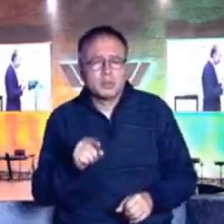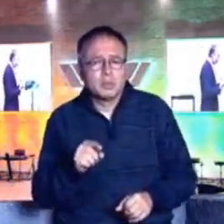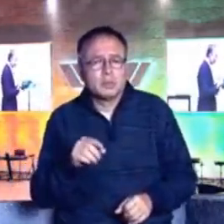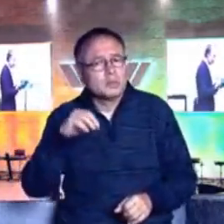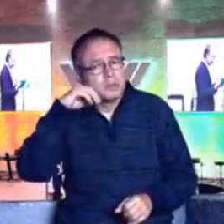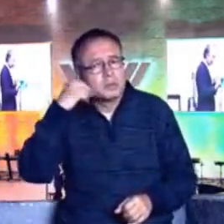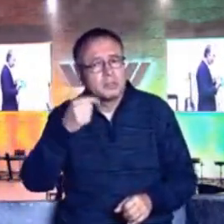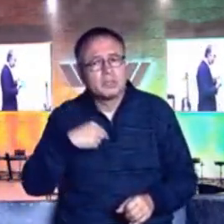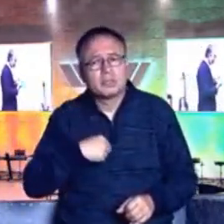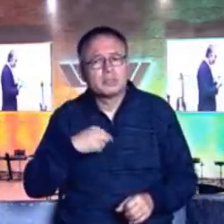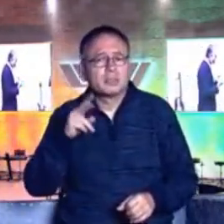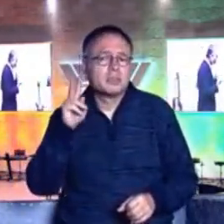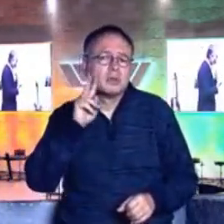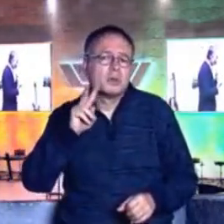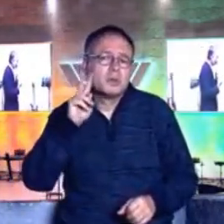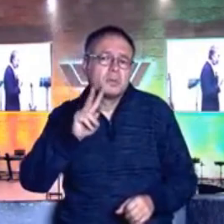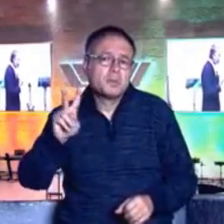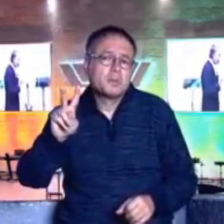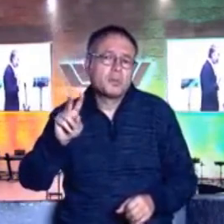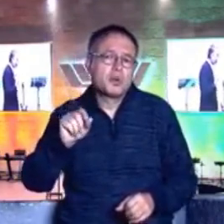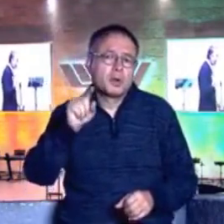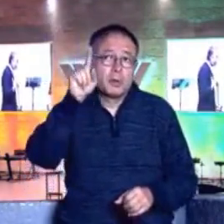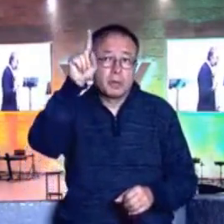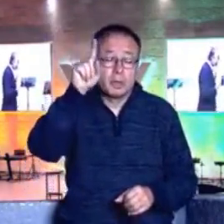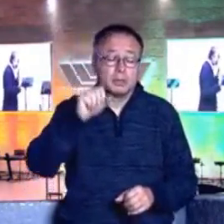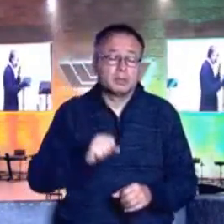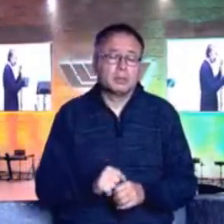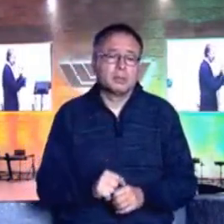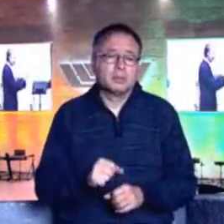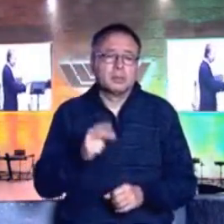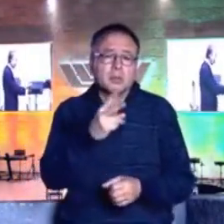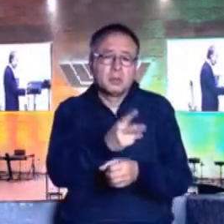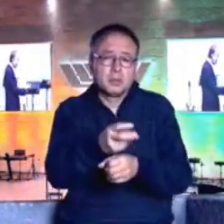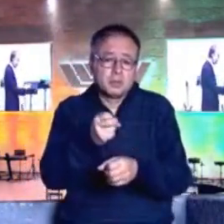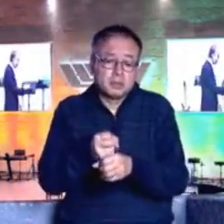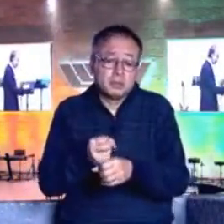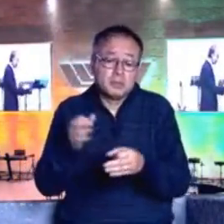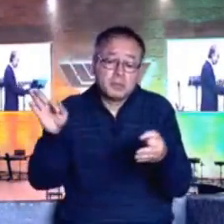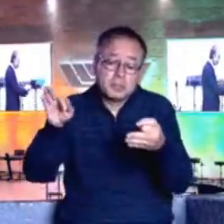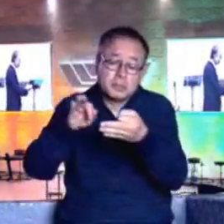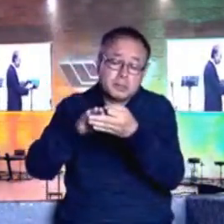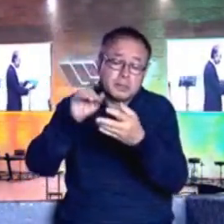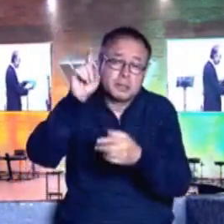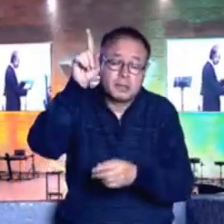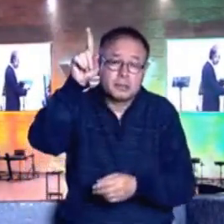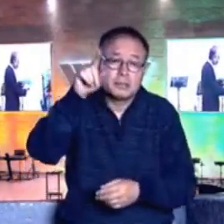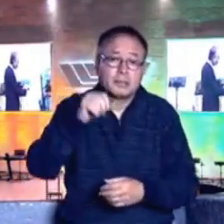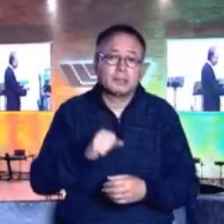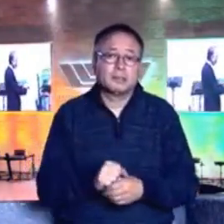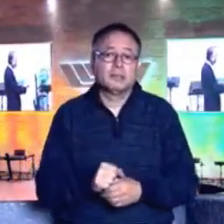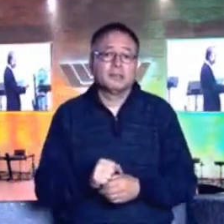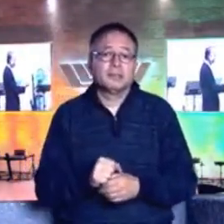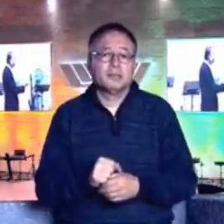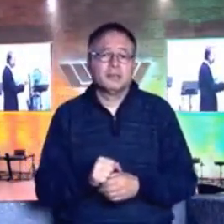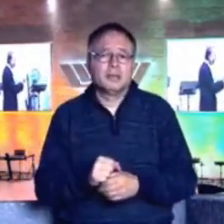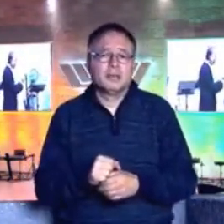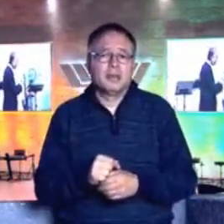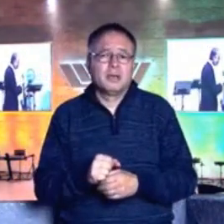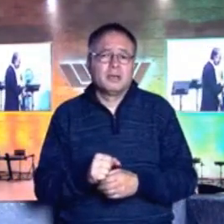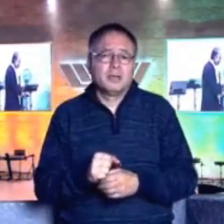probarte porque tú nos invitas a acercarnos a ti y experimentar